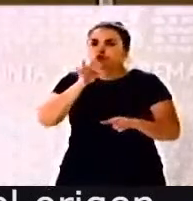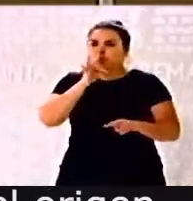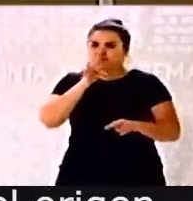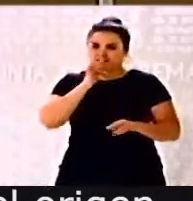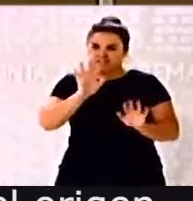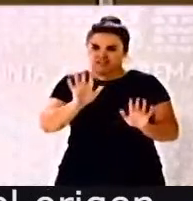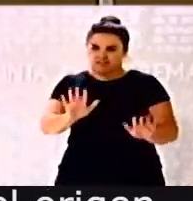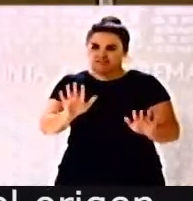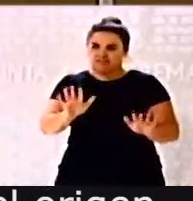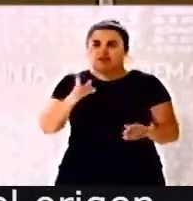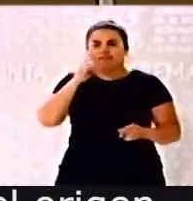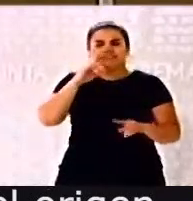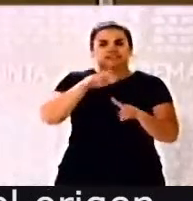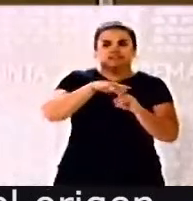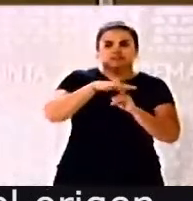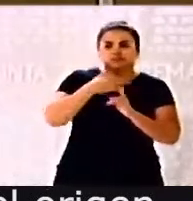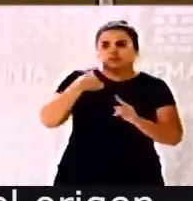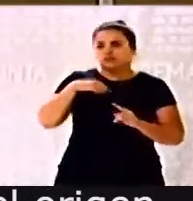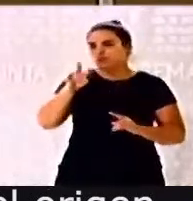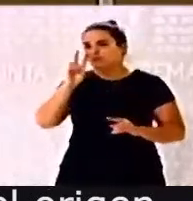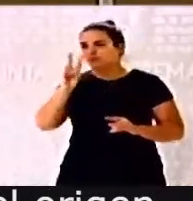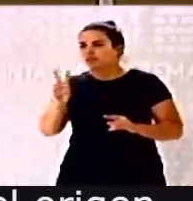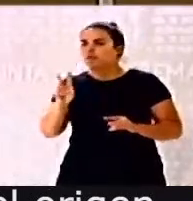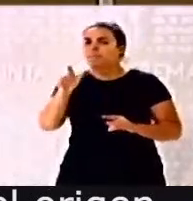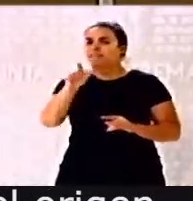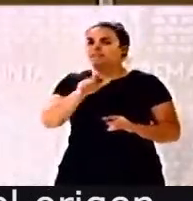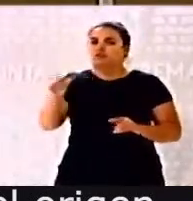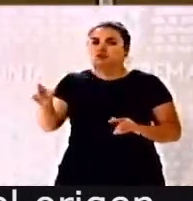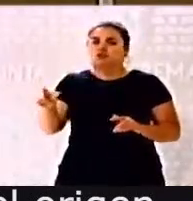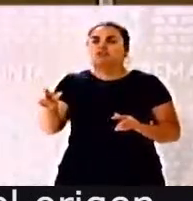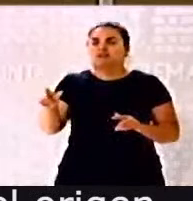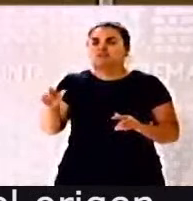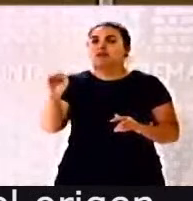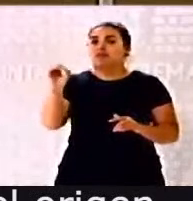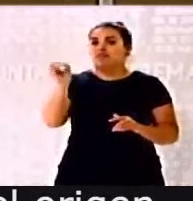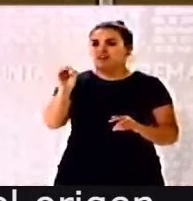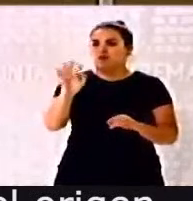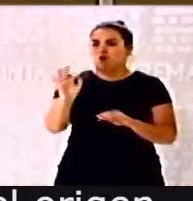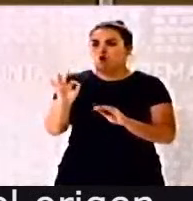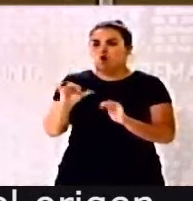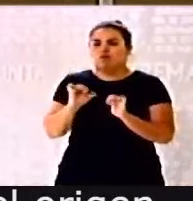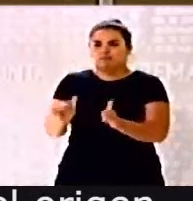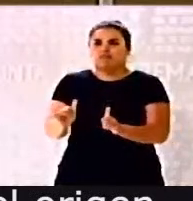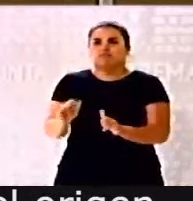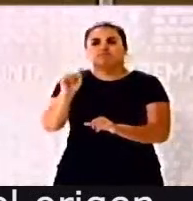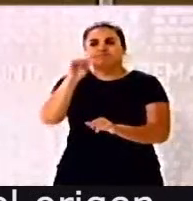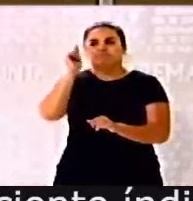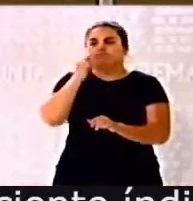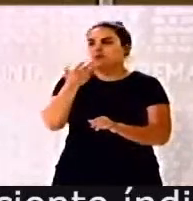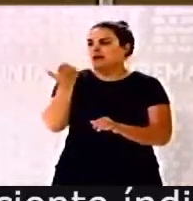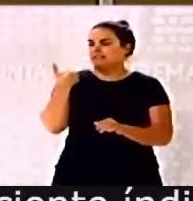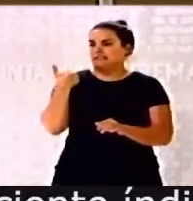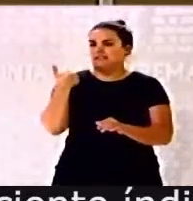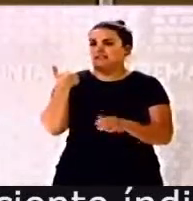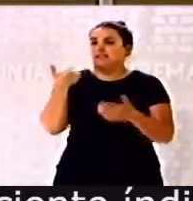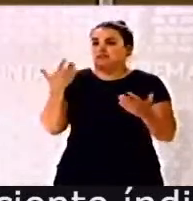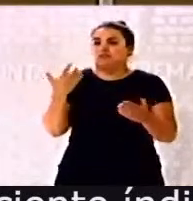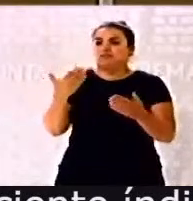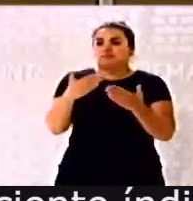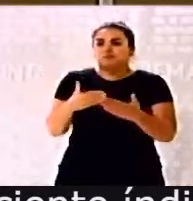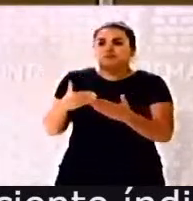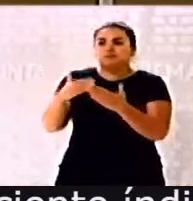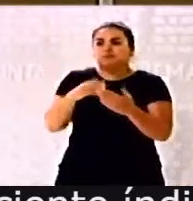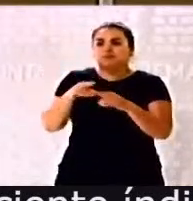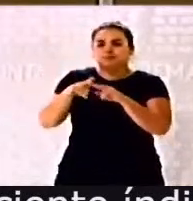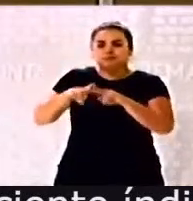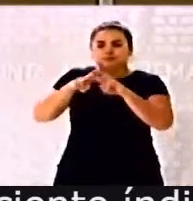detectado el caso que entendemos que es el paciente índice o el paciente cero, fue detectado ayer, los primeros estudios